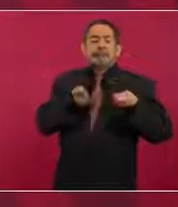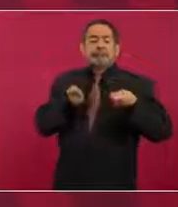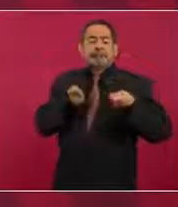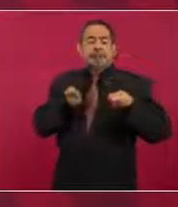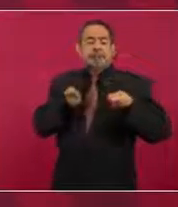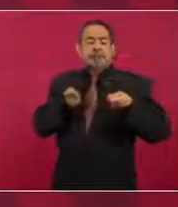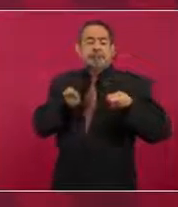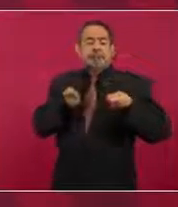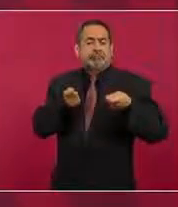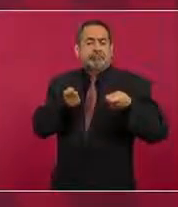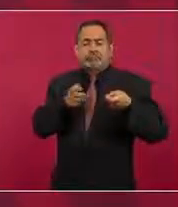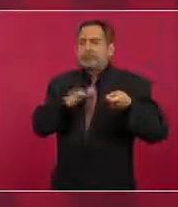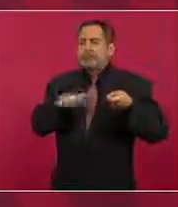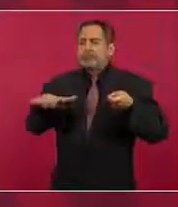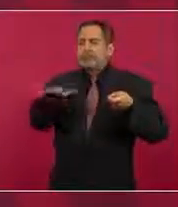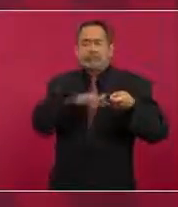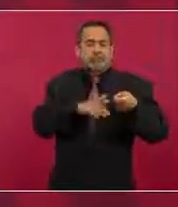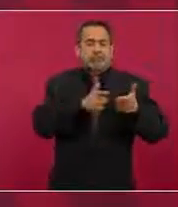de un grupo,